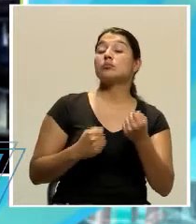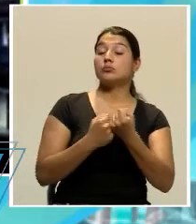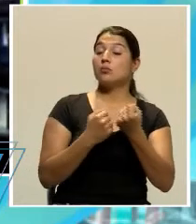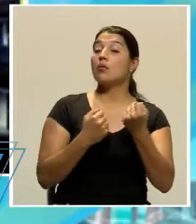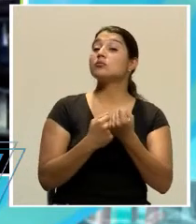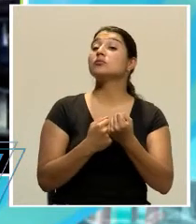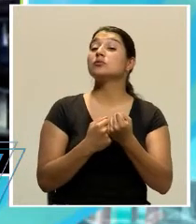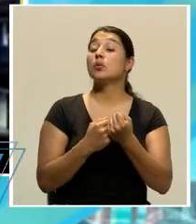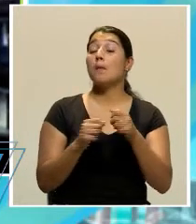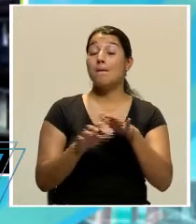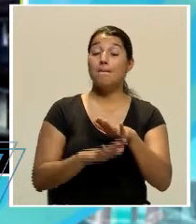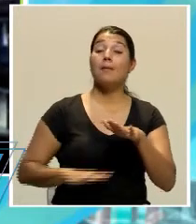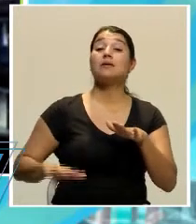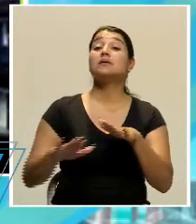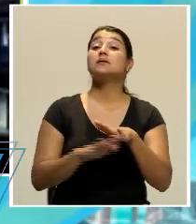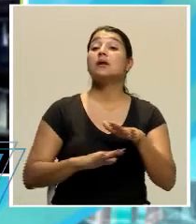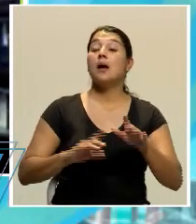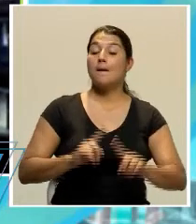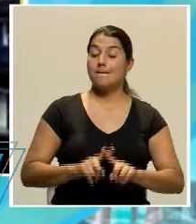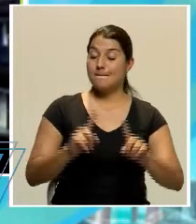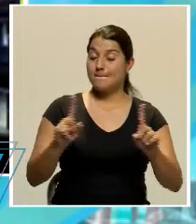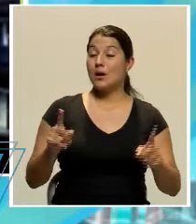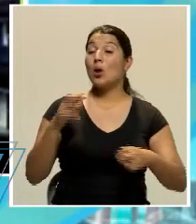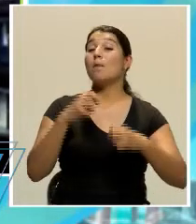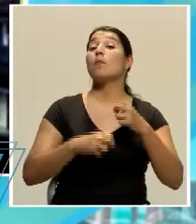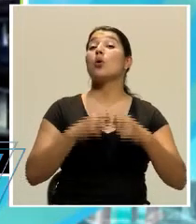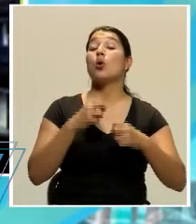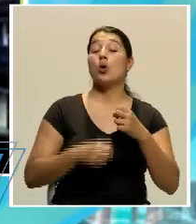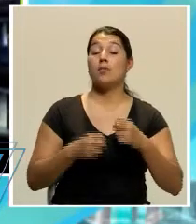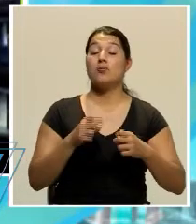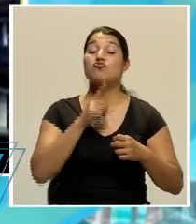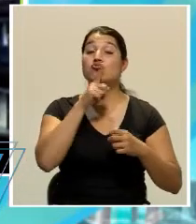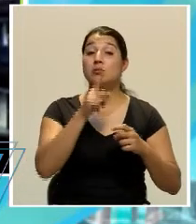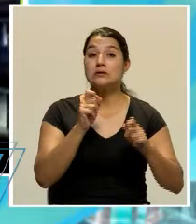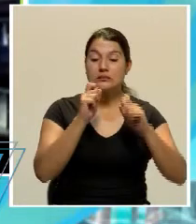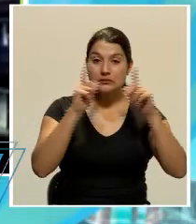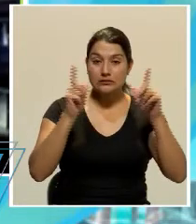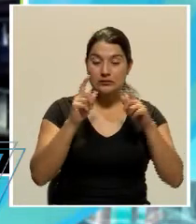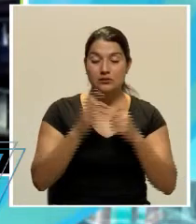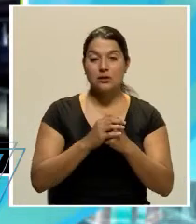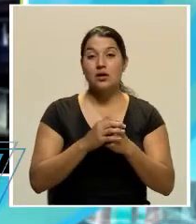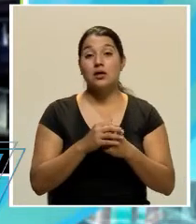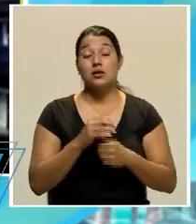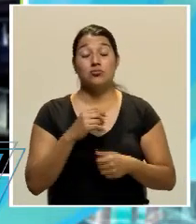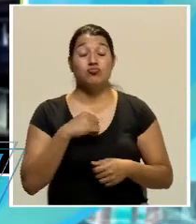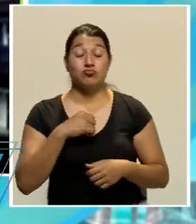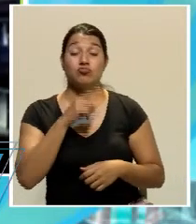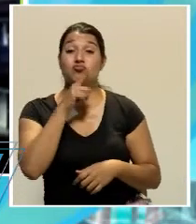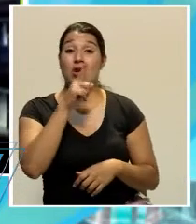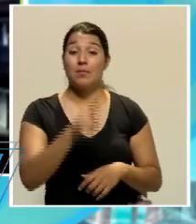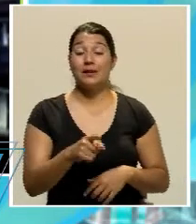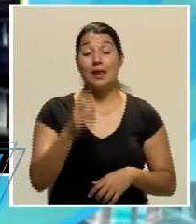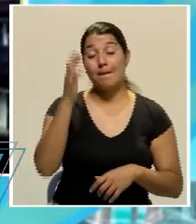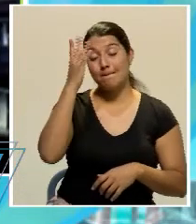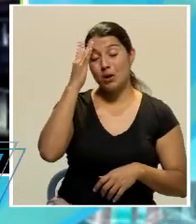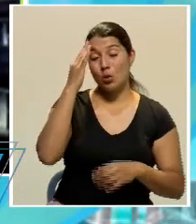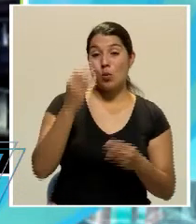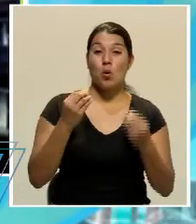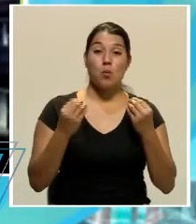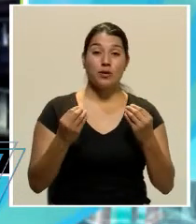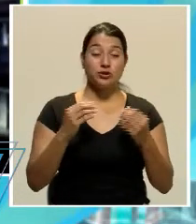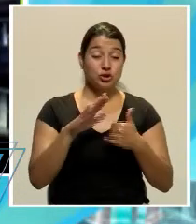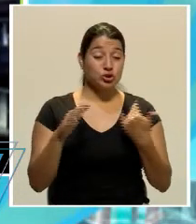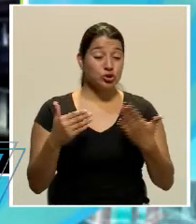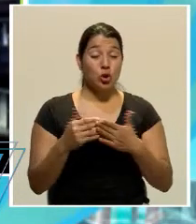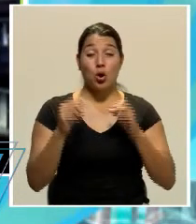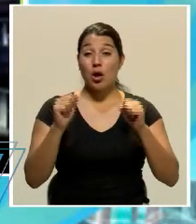económica mínima, pero la crisis es sin precedentes. O sea, realmente nos preocupa muchísimo todo